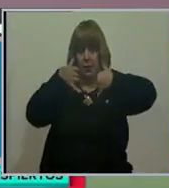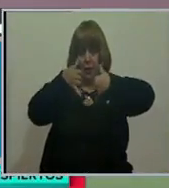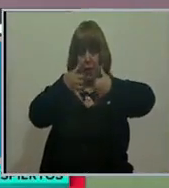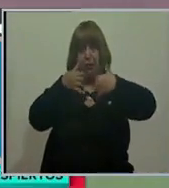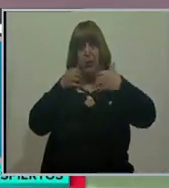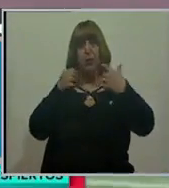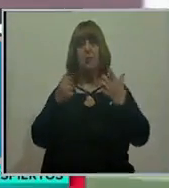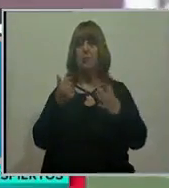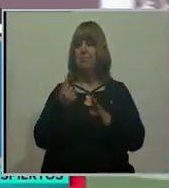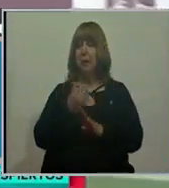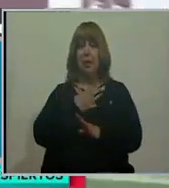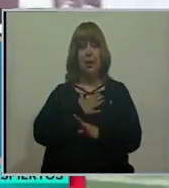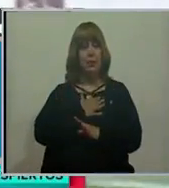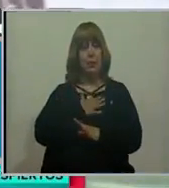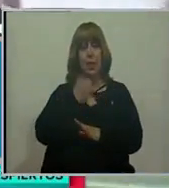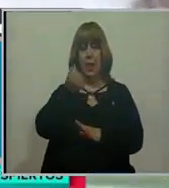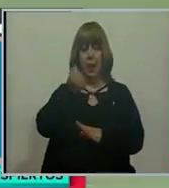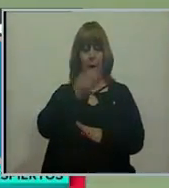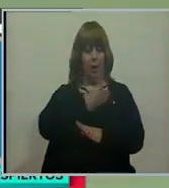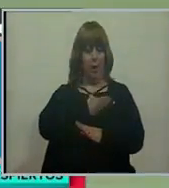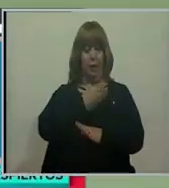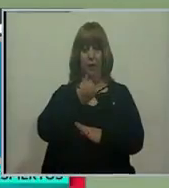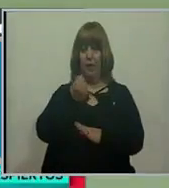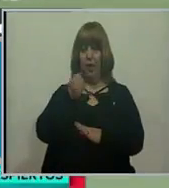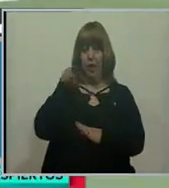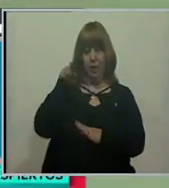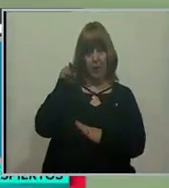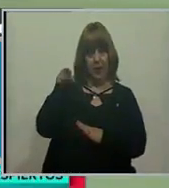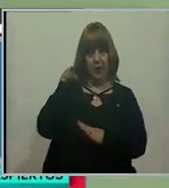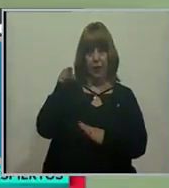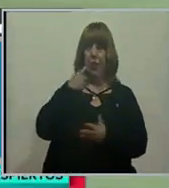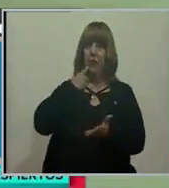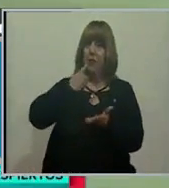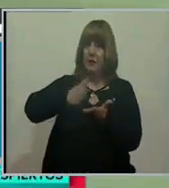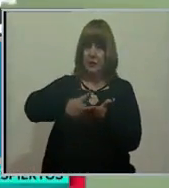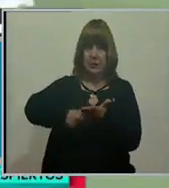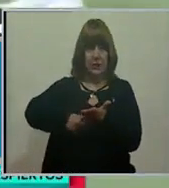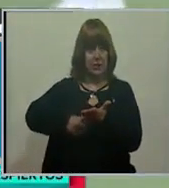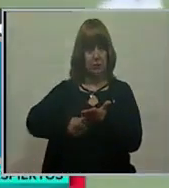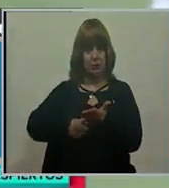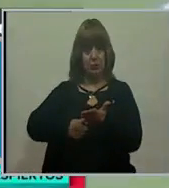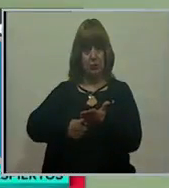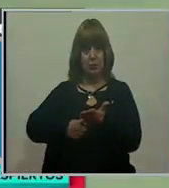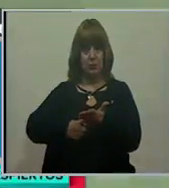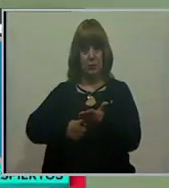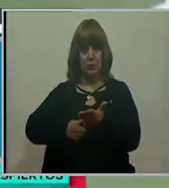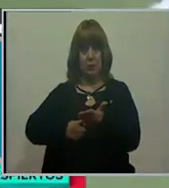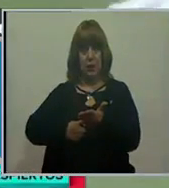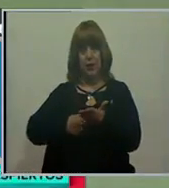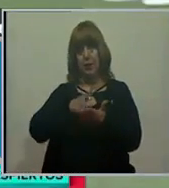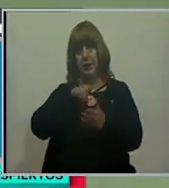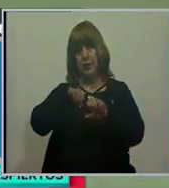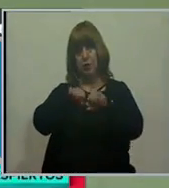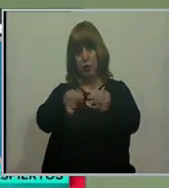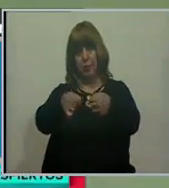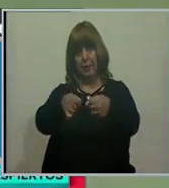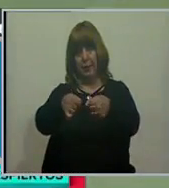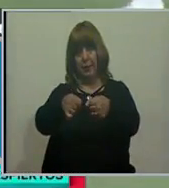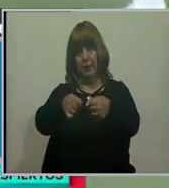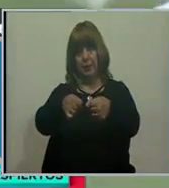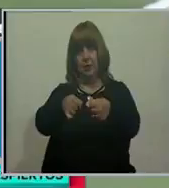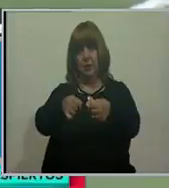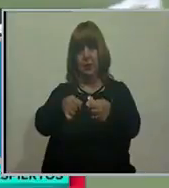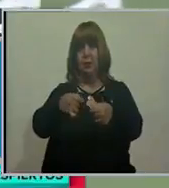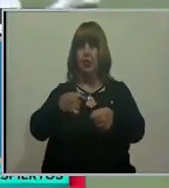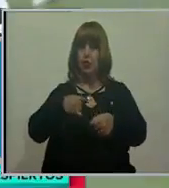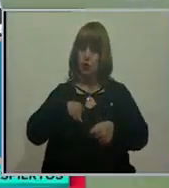la AFA sigue con su decisión, y yo les puedo asegurar que antes